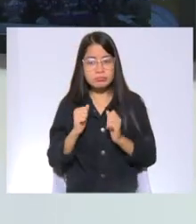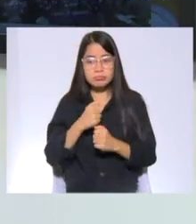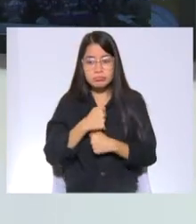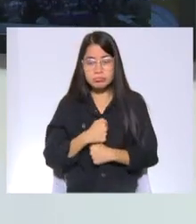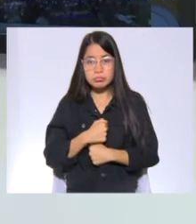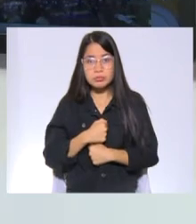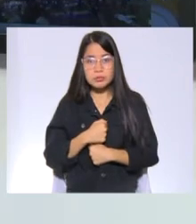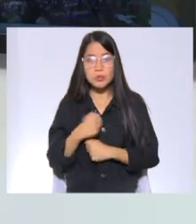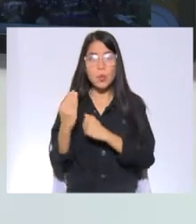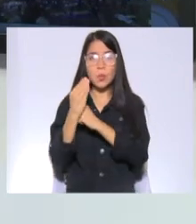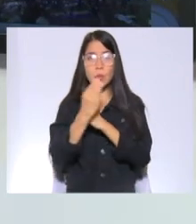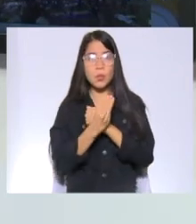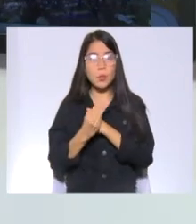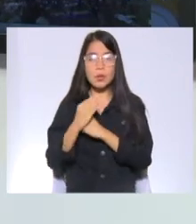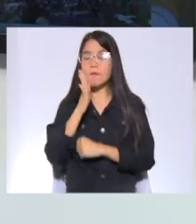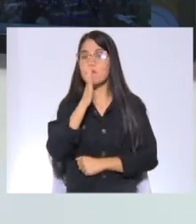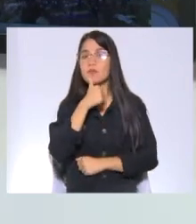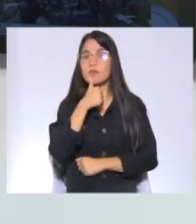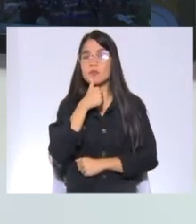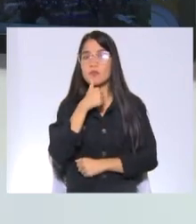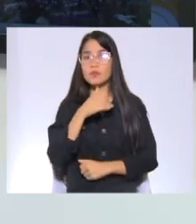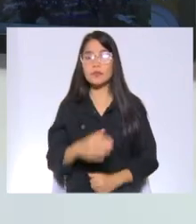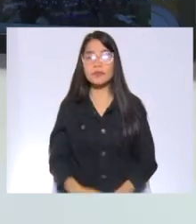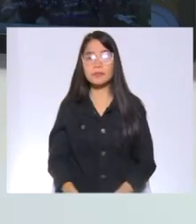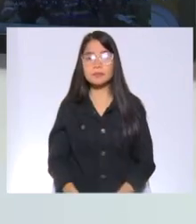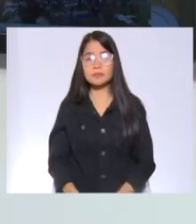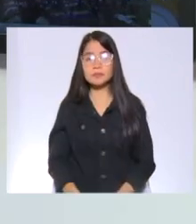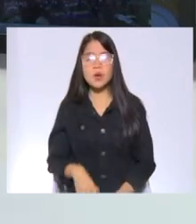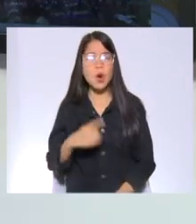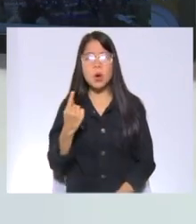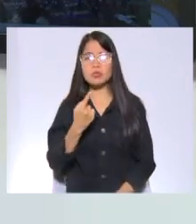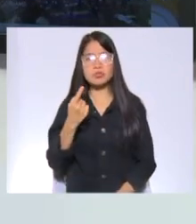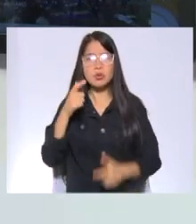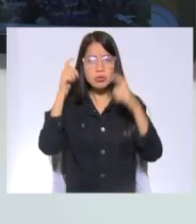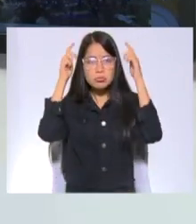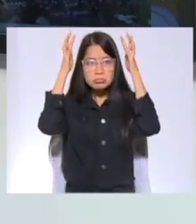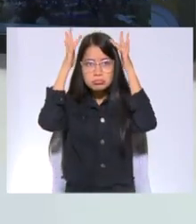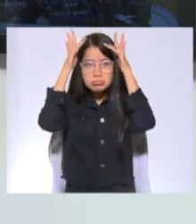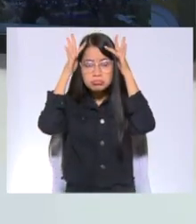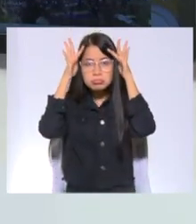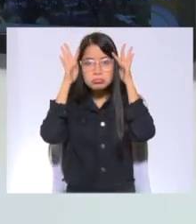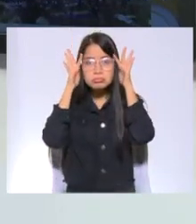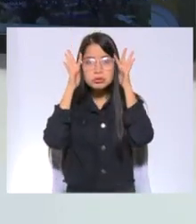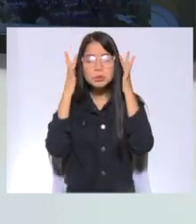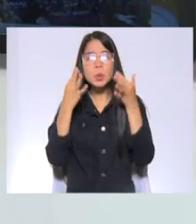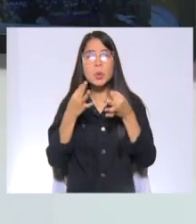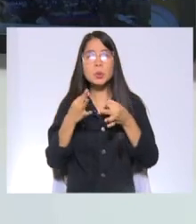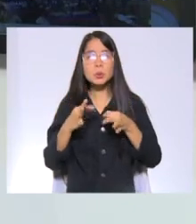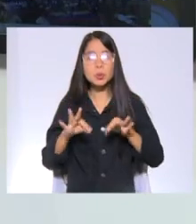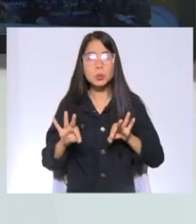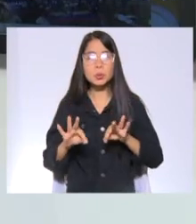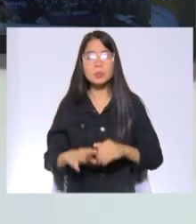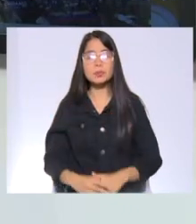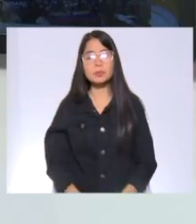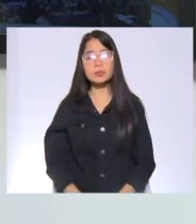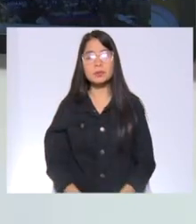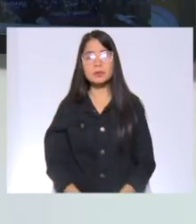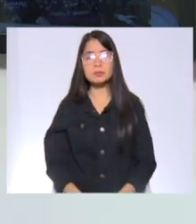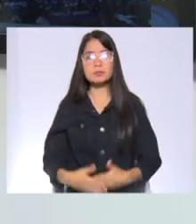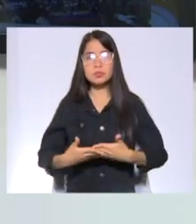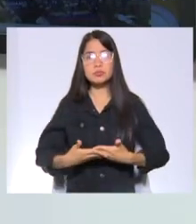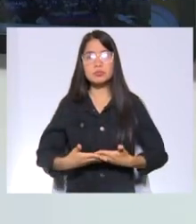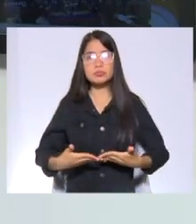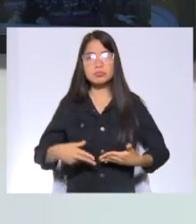un gorrito, que es como amoblado acá arriba y a los lados, y tanto mujeres y hombres usan como una especie de bóxer o chores